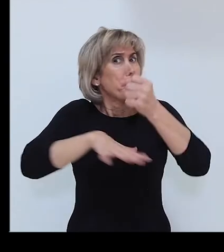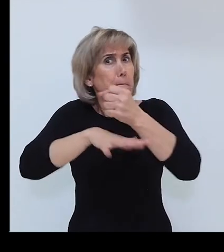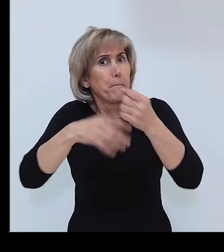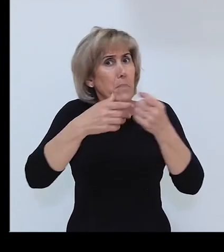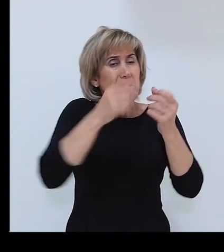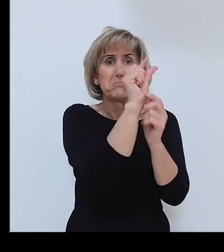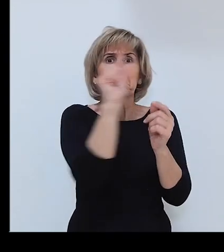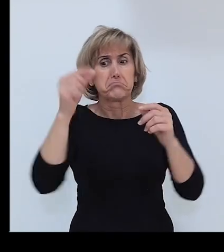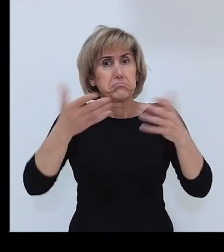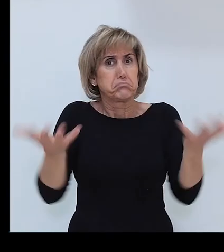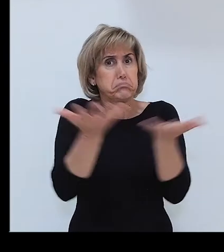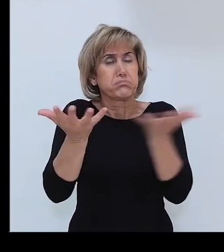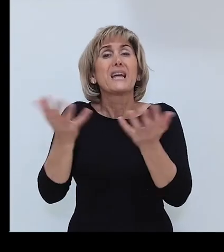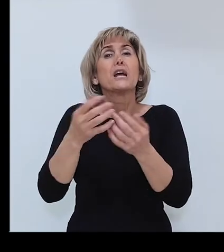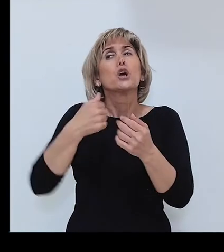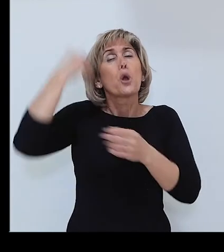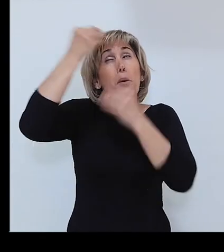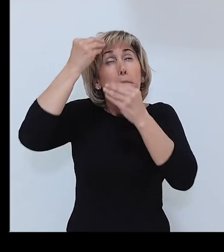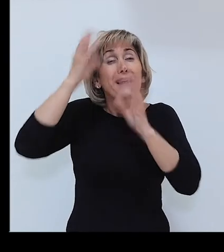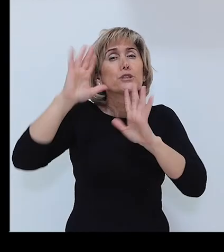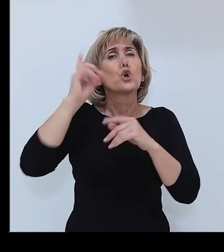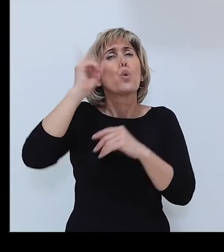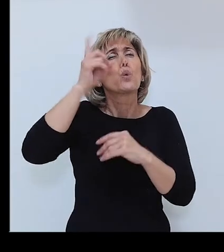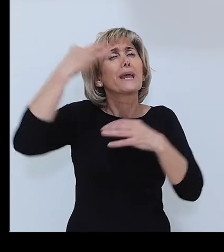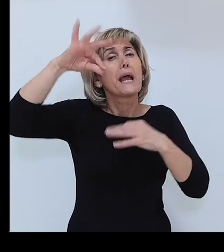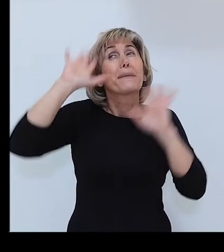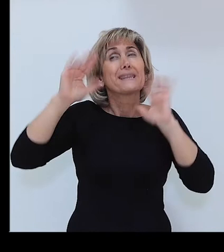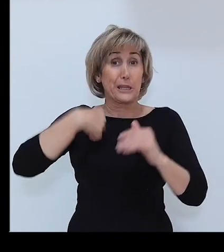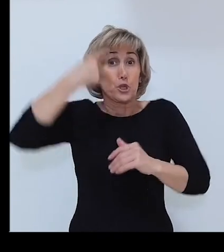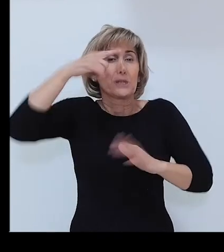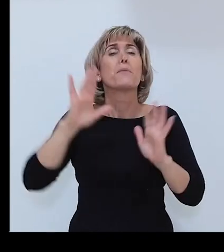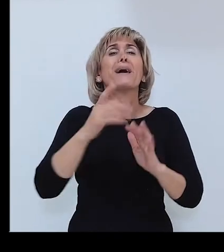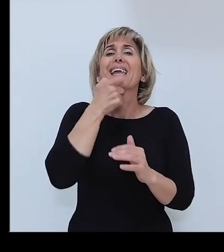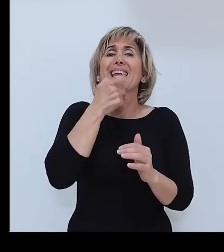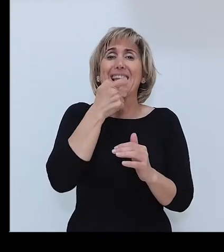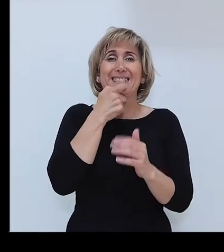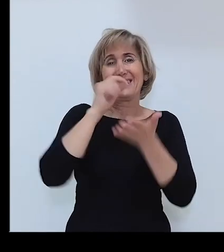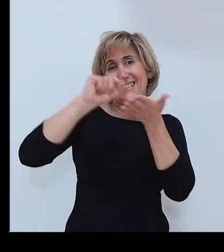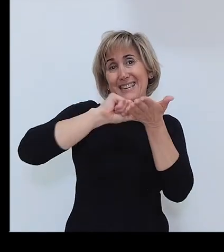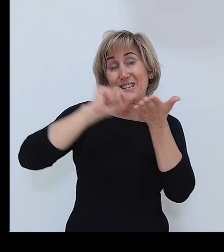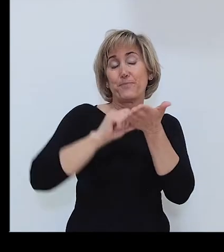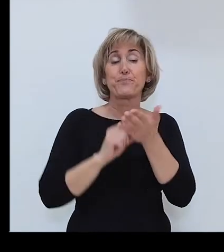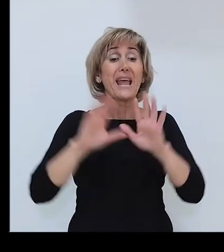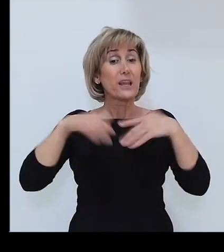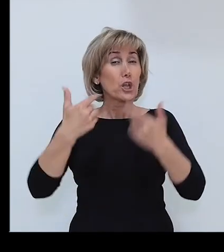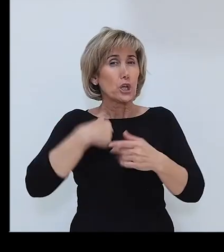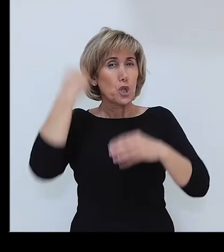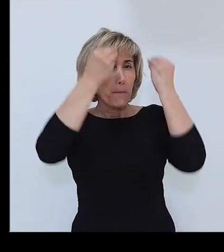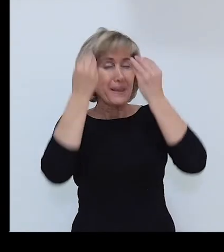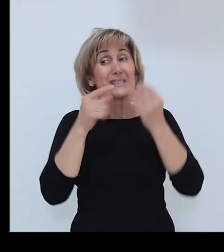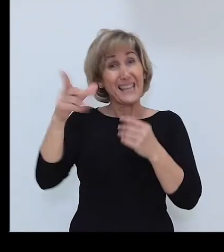libros básicos que ahora pasaremos a hablar, hasta donde yo sé, están solamente en inglés. Entonces, a mí me parece